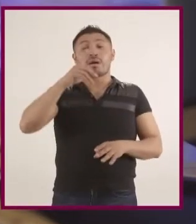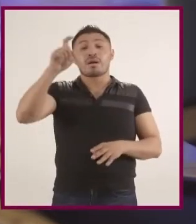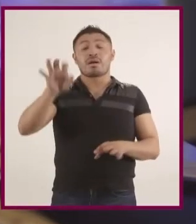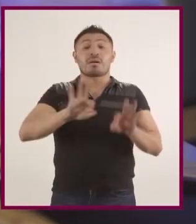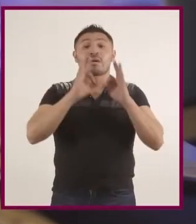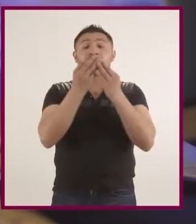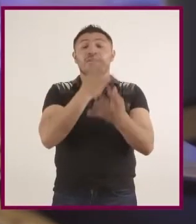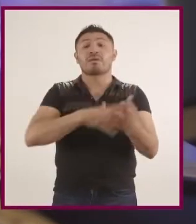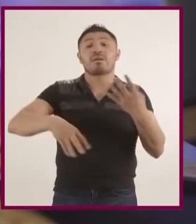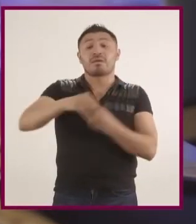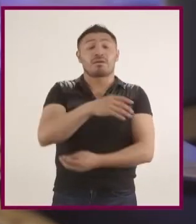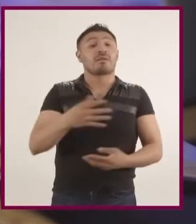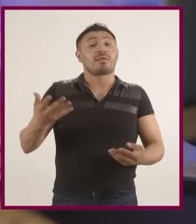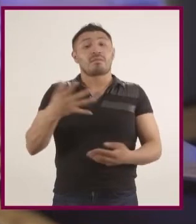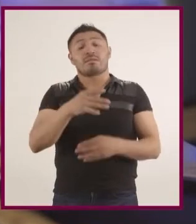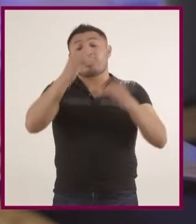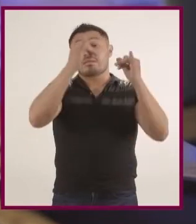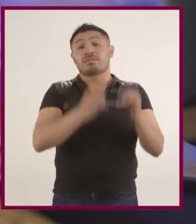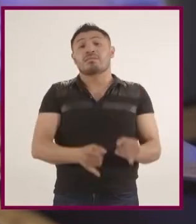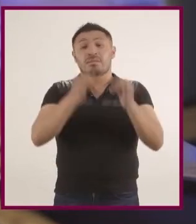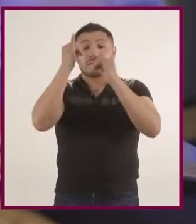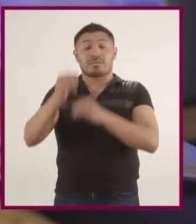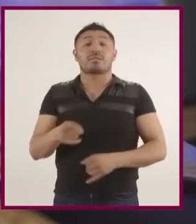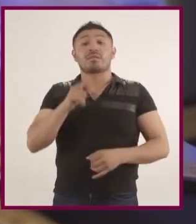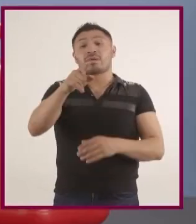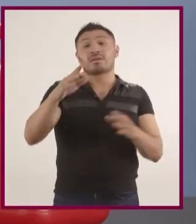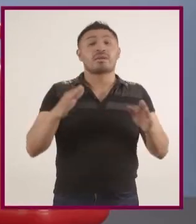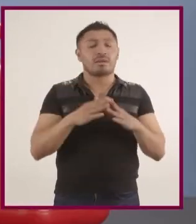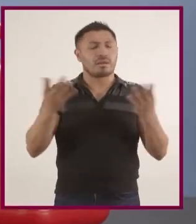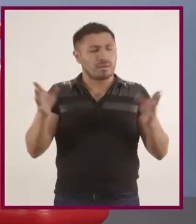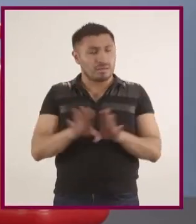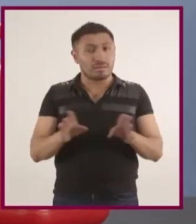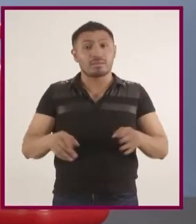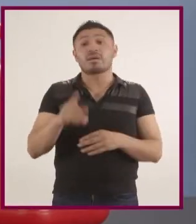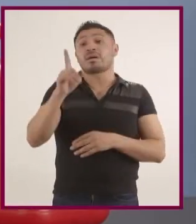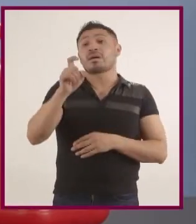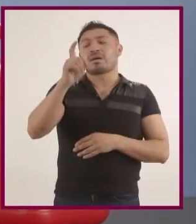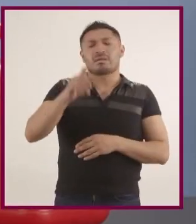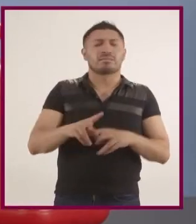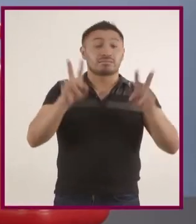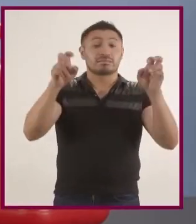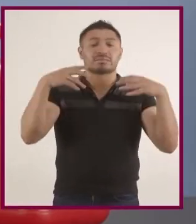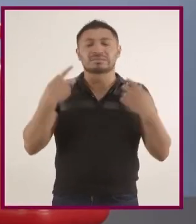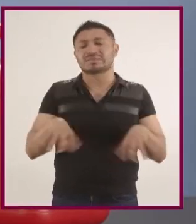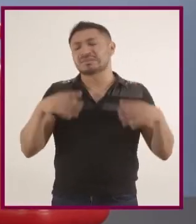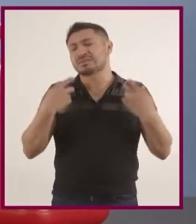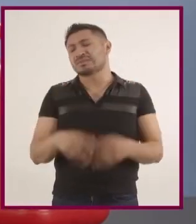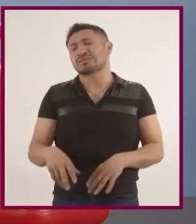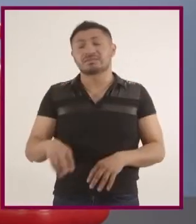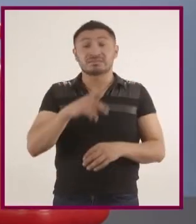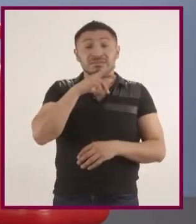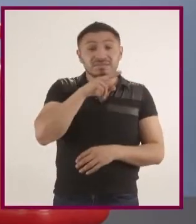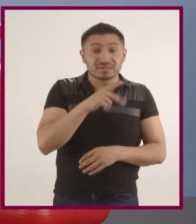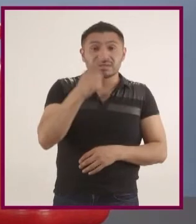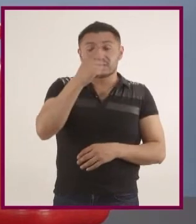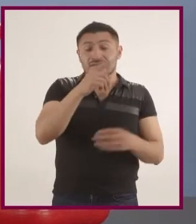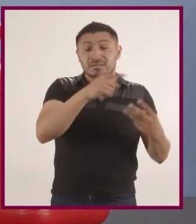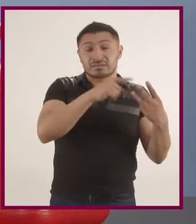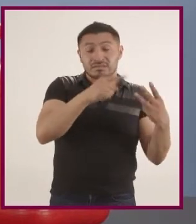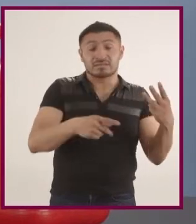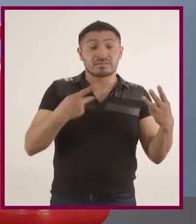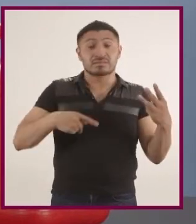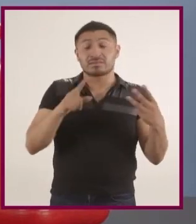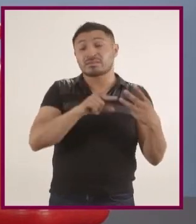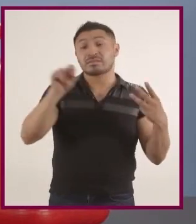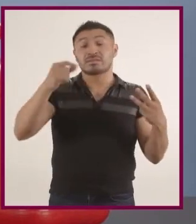de forma sustentable al menos individualmente y desde casa el agua tema preocupante una de cada tres personas en el mundo